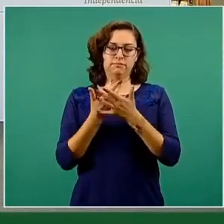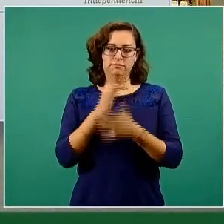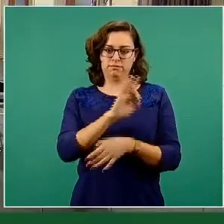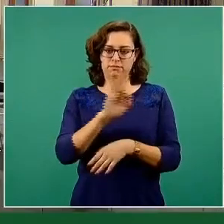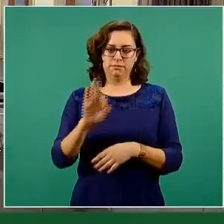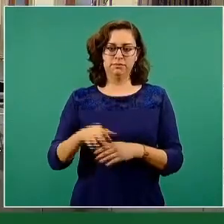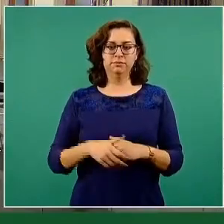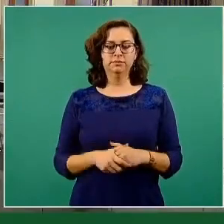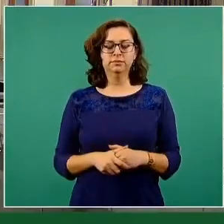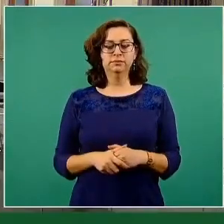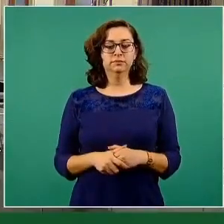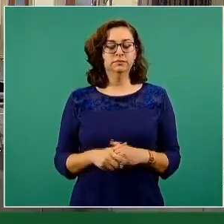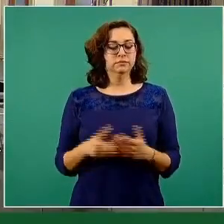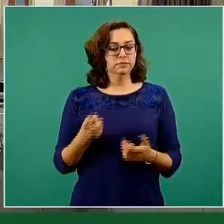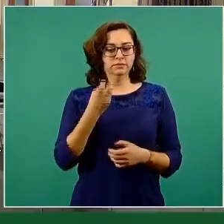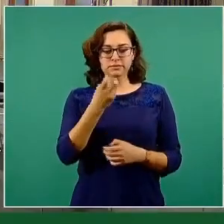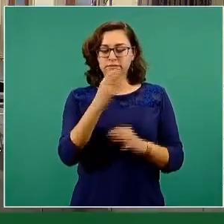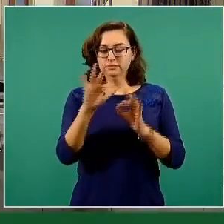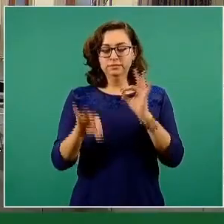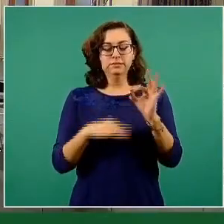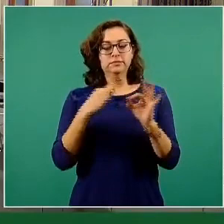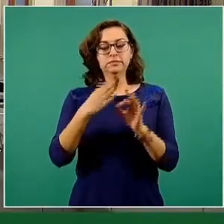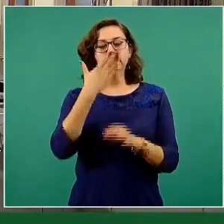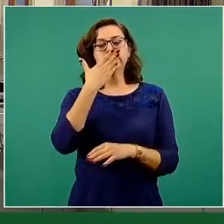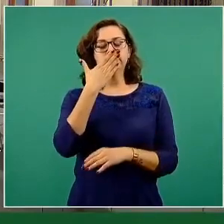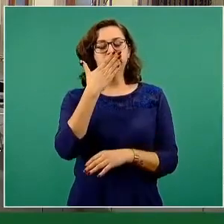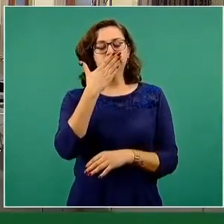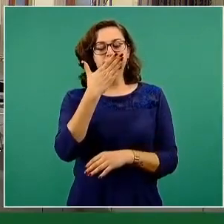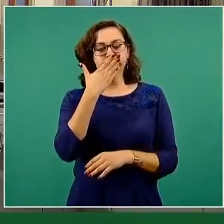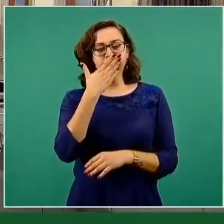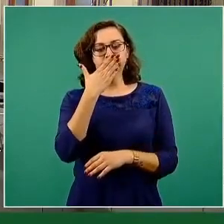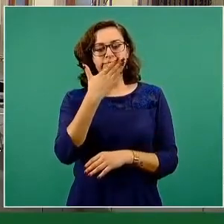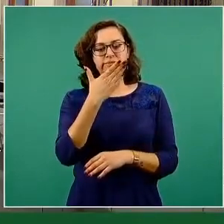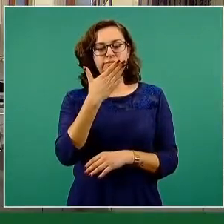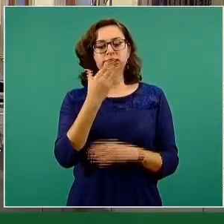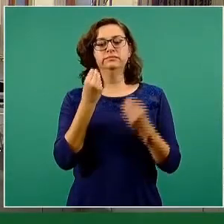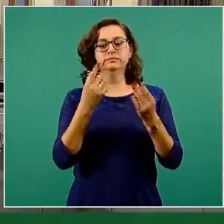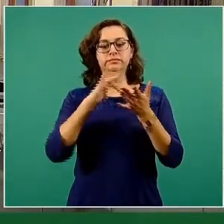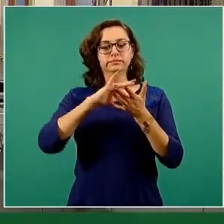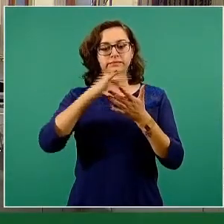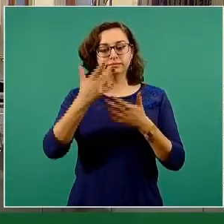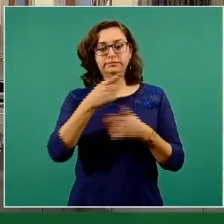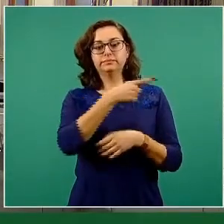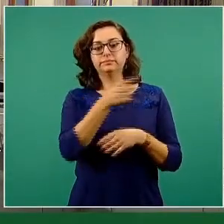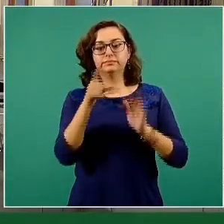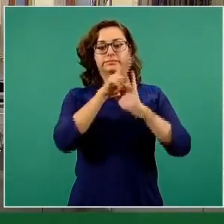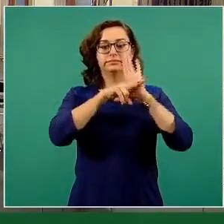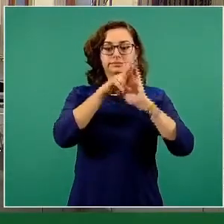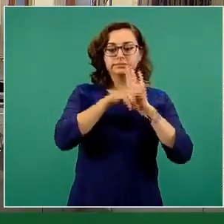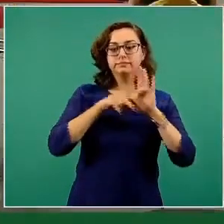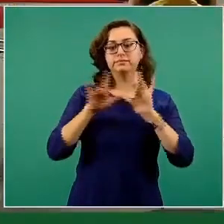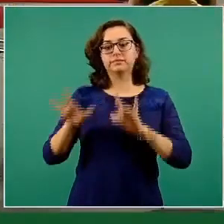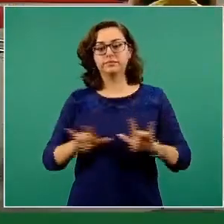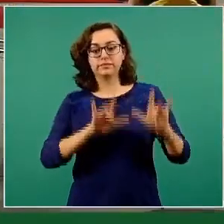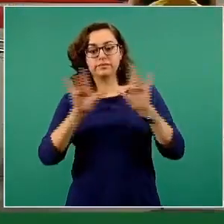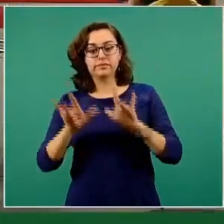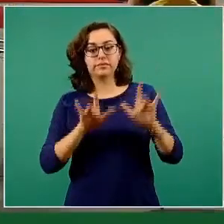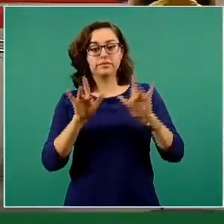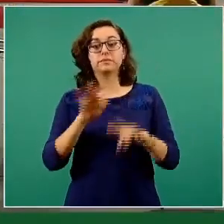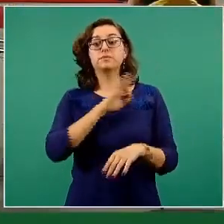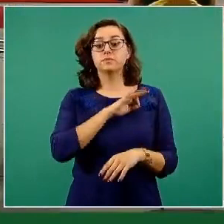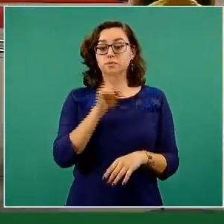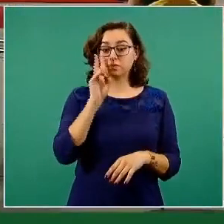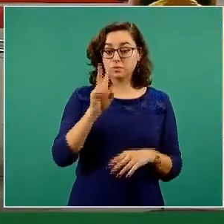Gracias. Son todos. Muy bien, agradecemos a quienes nos acompañaron con los videos, con los audios. Como pueden ver,